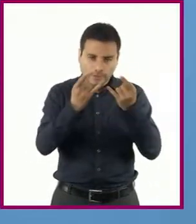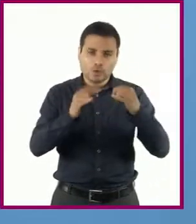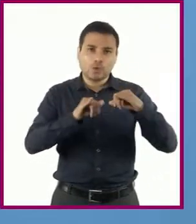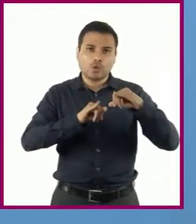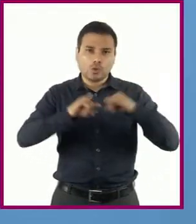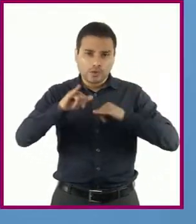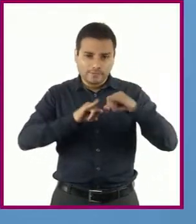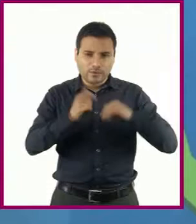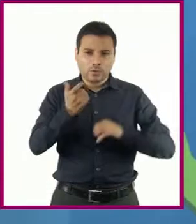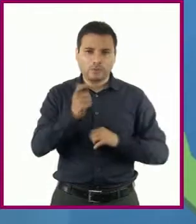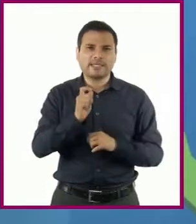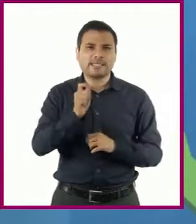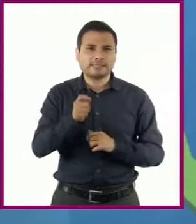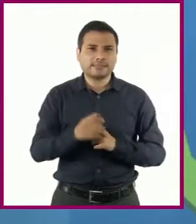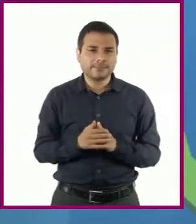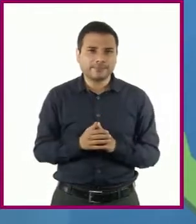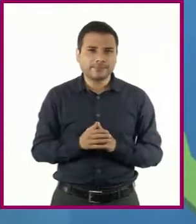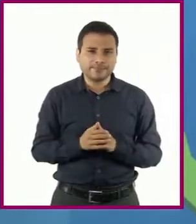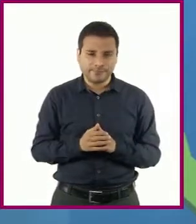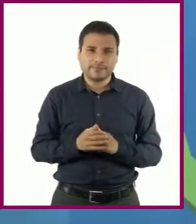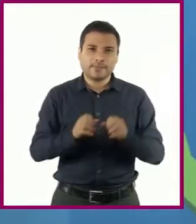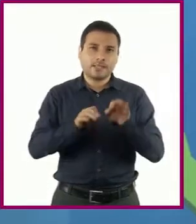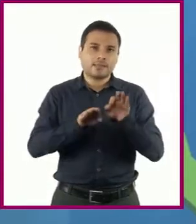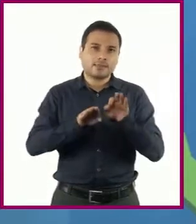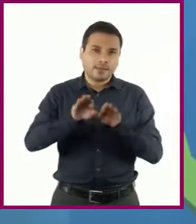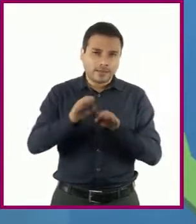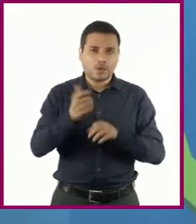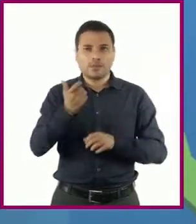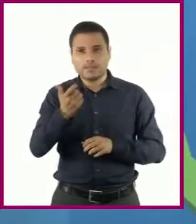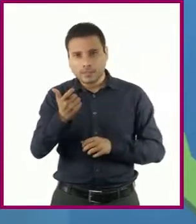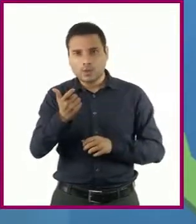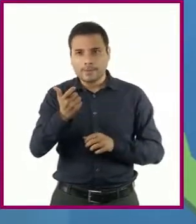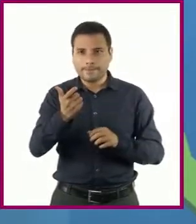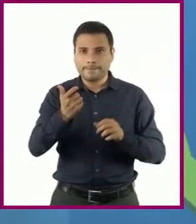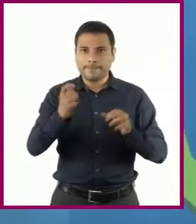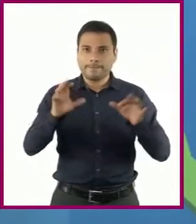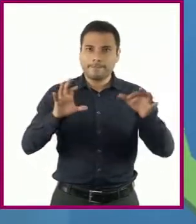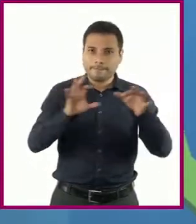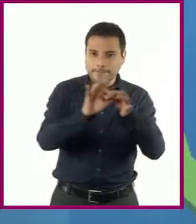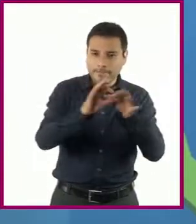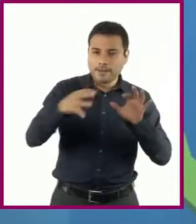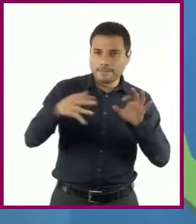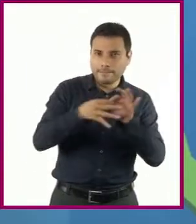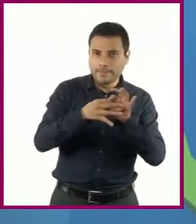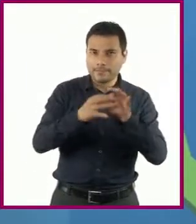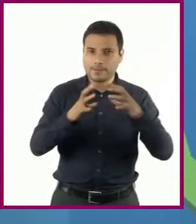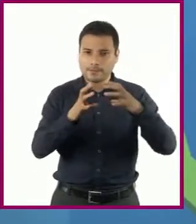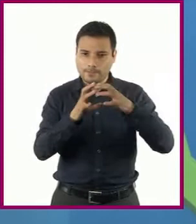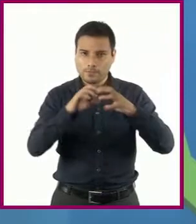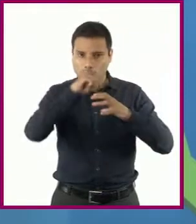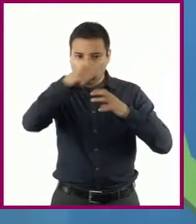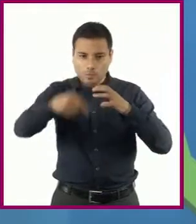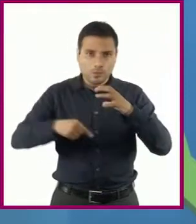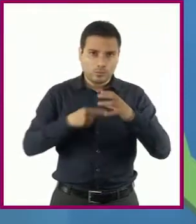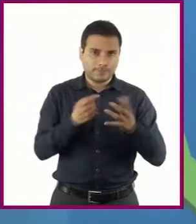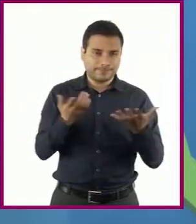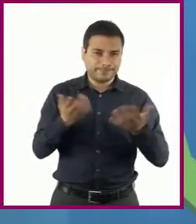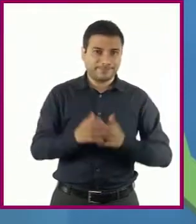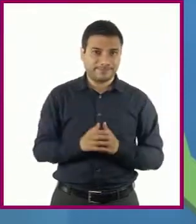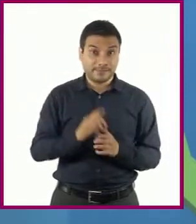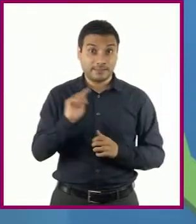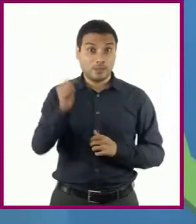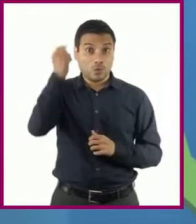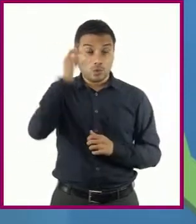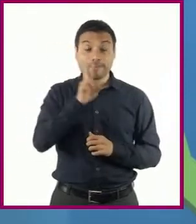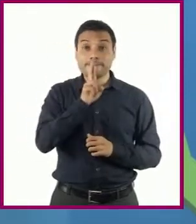que implica la integración de las economías y las sociedades de la mayor parte del mundo. lo que ha impactado no solo en el ámbito